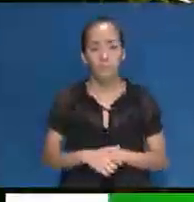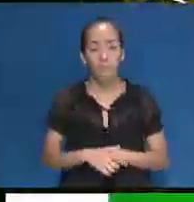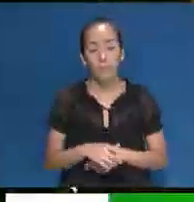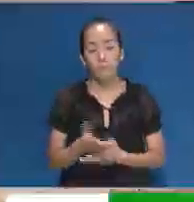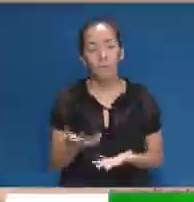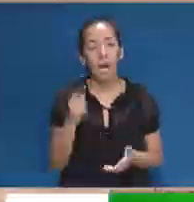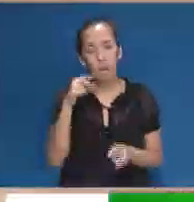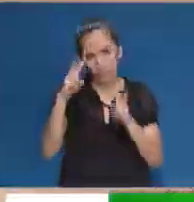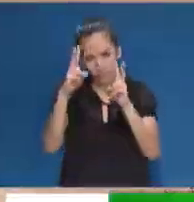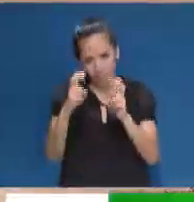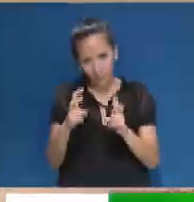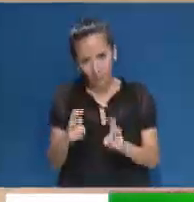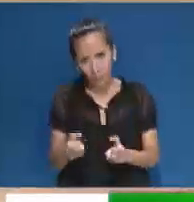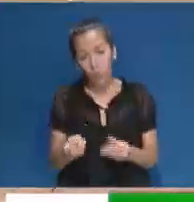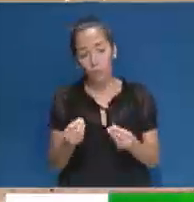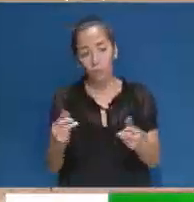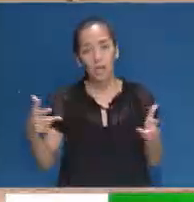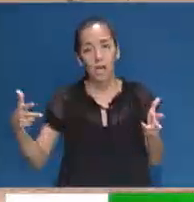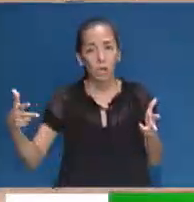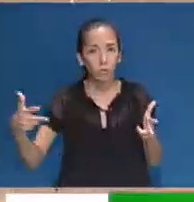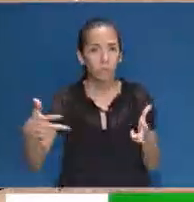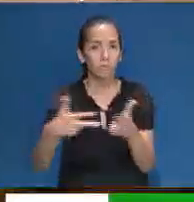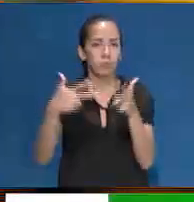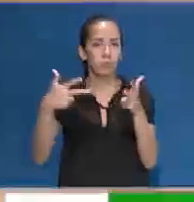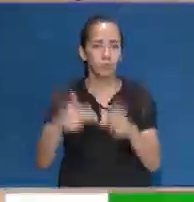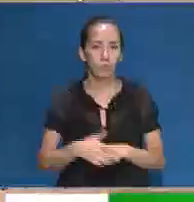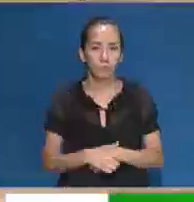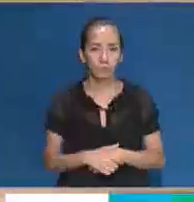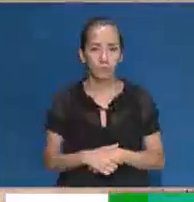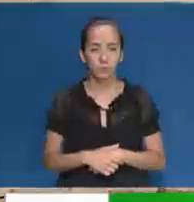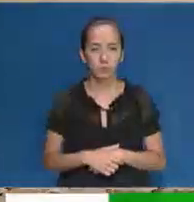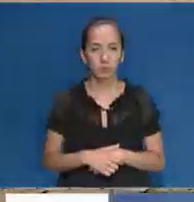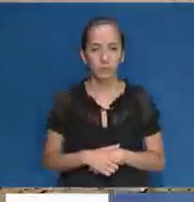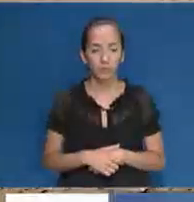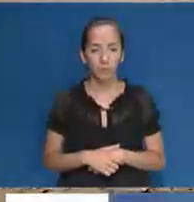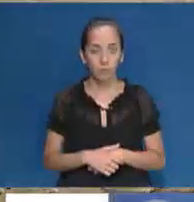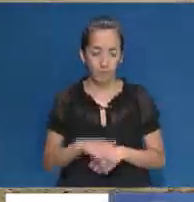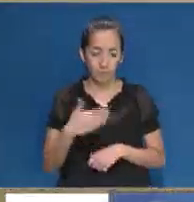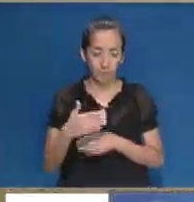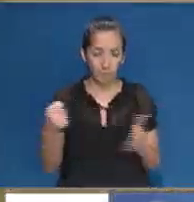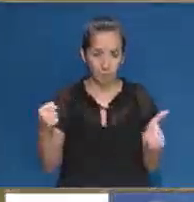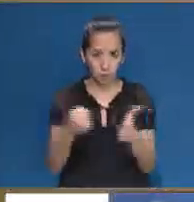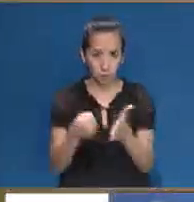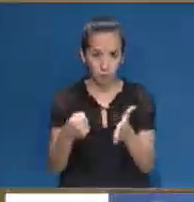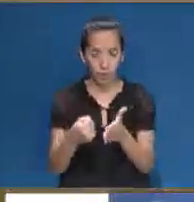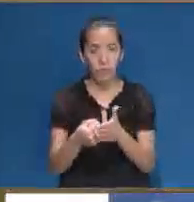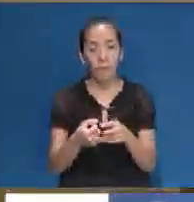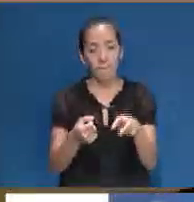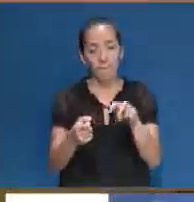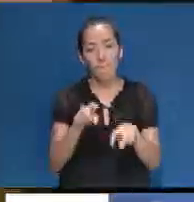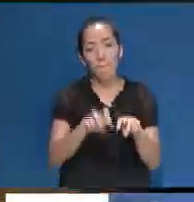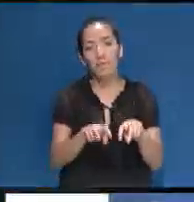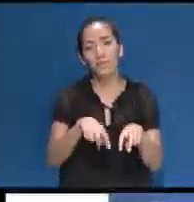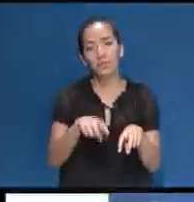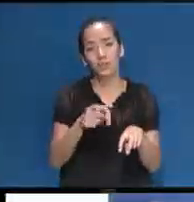causas que se investigan, los dos vehículos impactaron violentamente. Tras el choque, los ocupantes del Peugeot resultaron